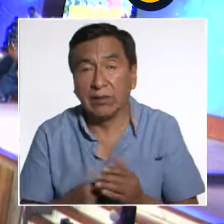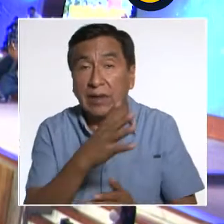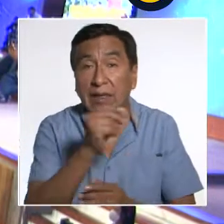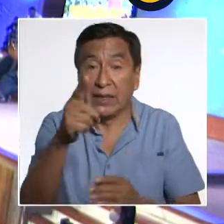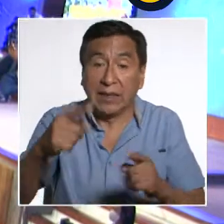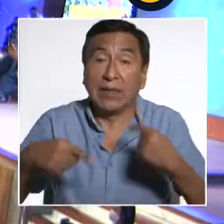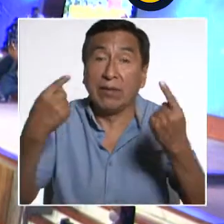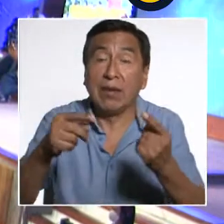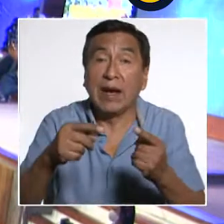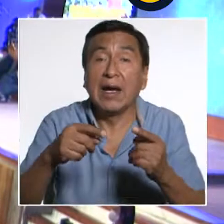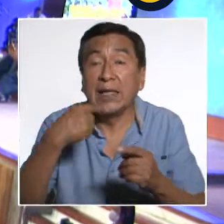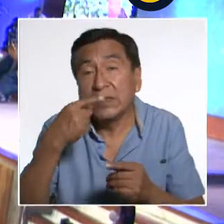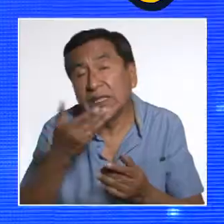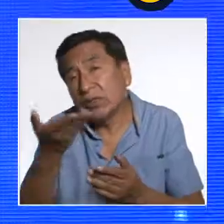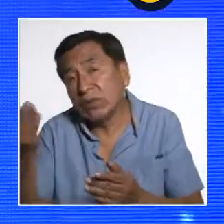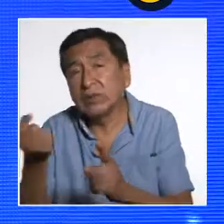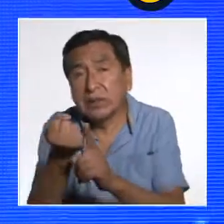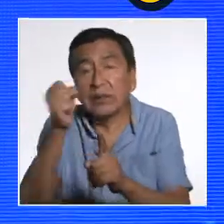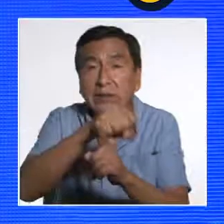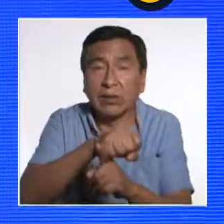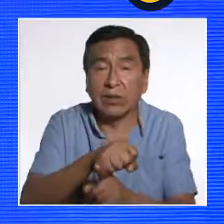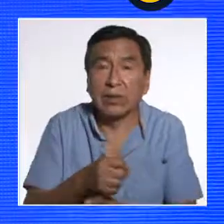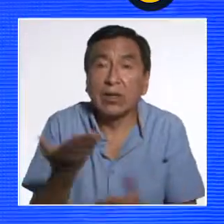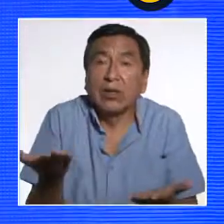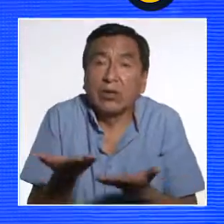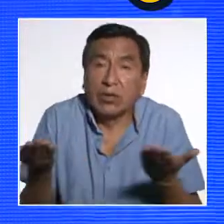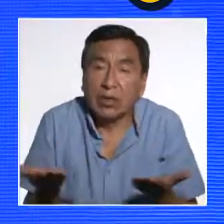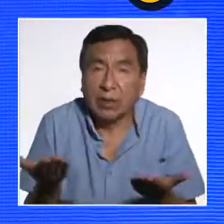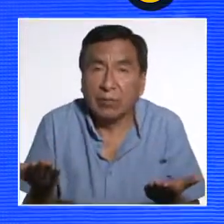va narrando situaciones donde